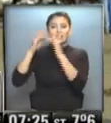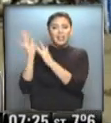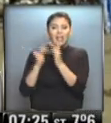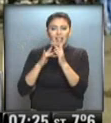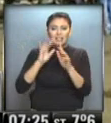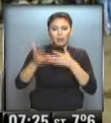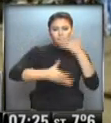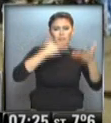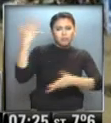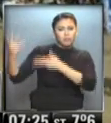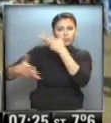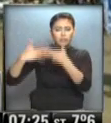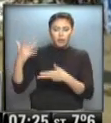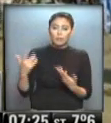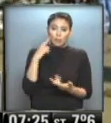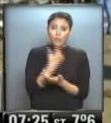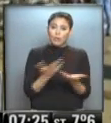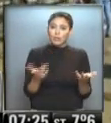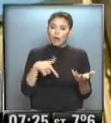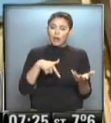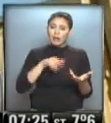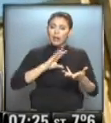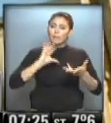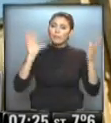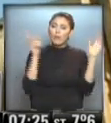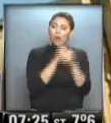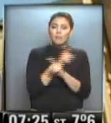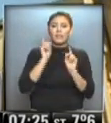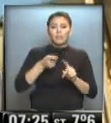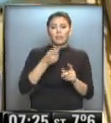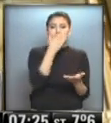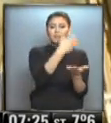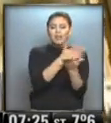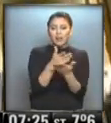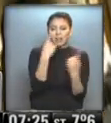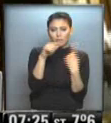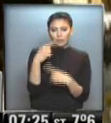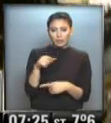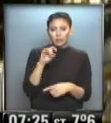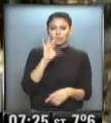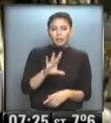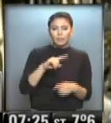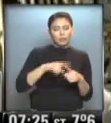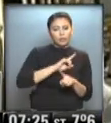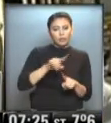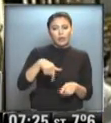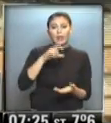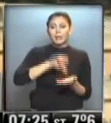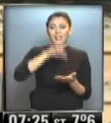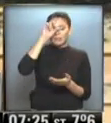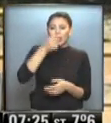e incendiadas, lo que demuestran que el conflicto ya tomó también tintes sectarios, además de políticos. Egipto está cerca de